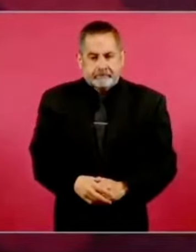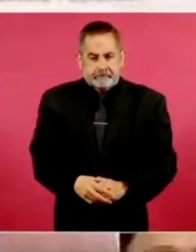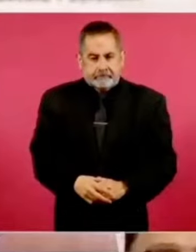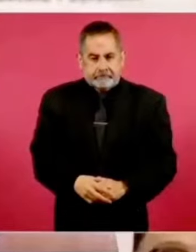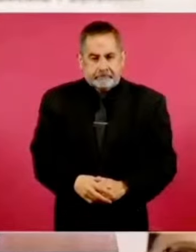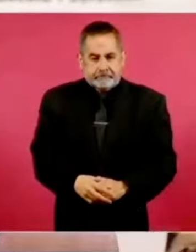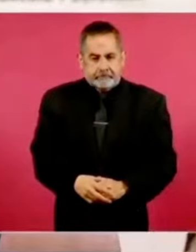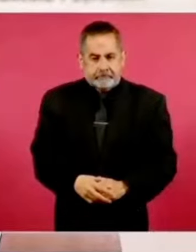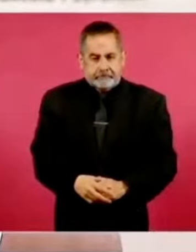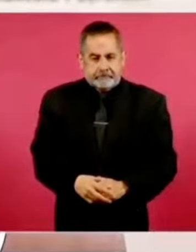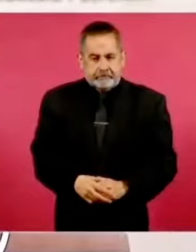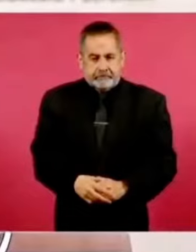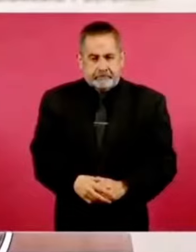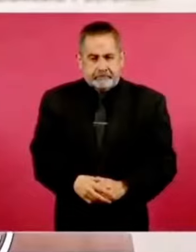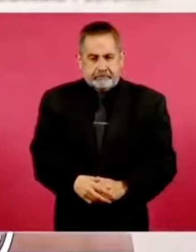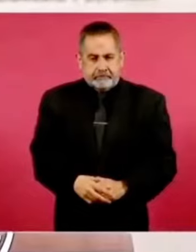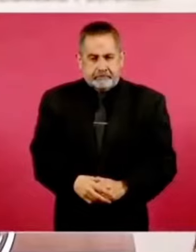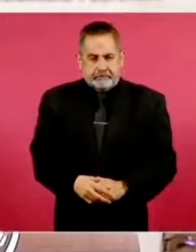es